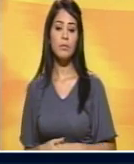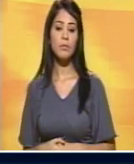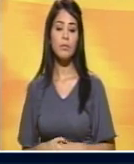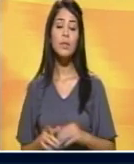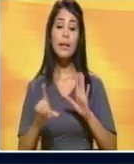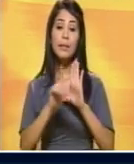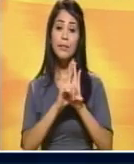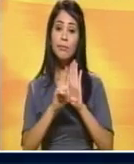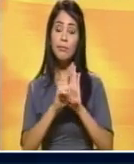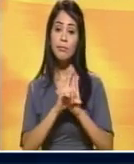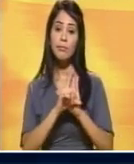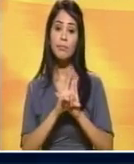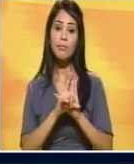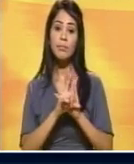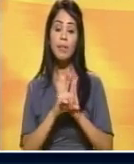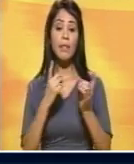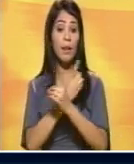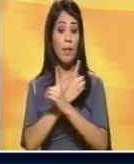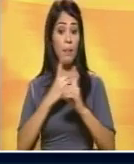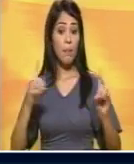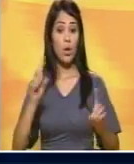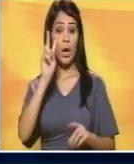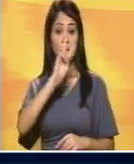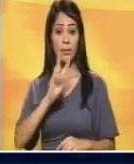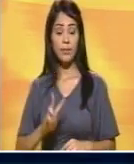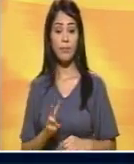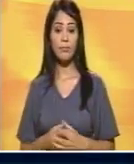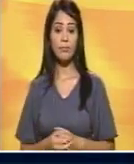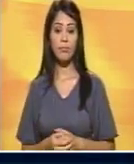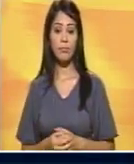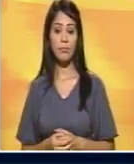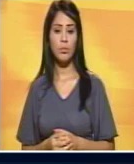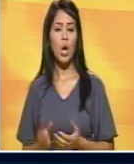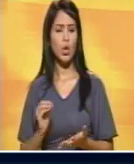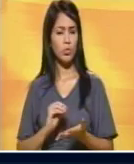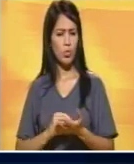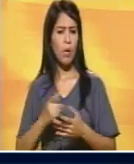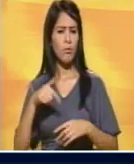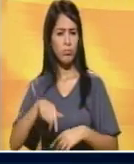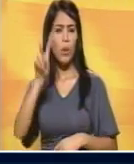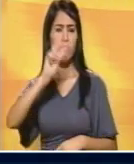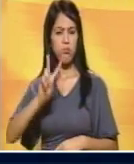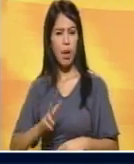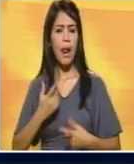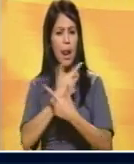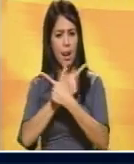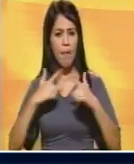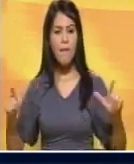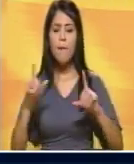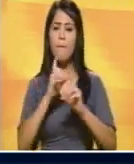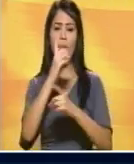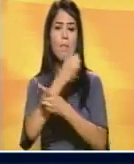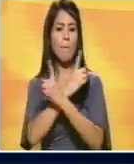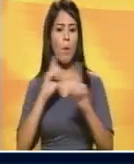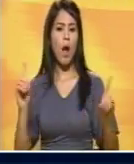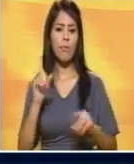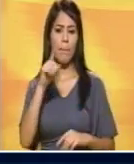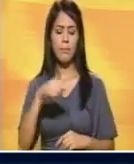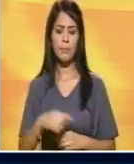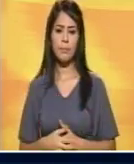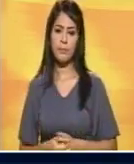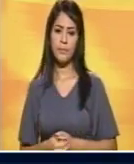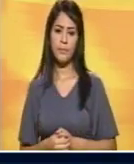legitimación de la democracia venezolana, la reivindicación de que este es un país libre y democrático,